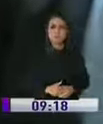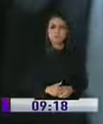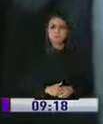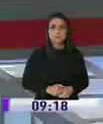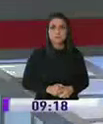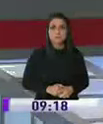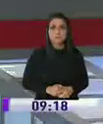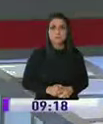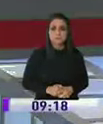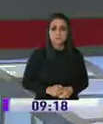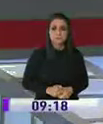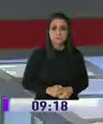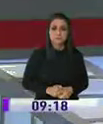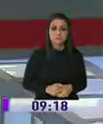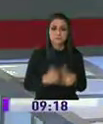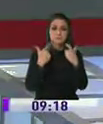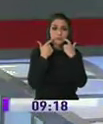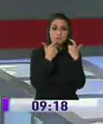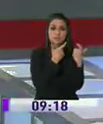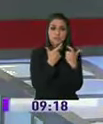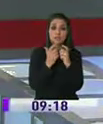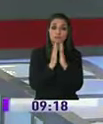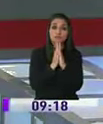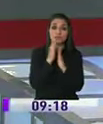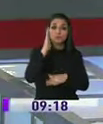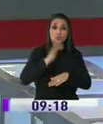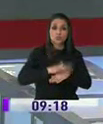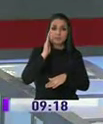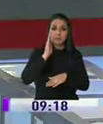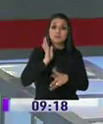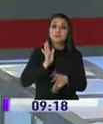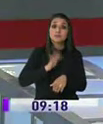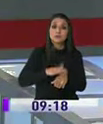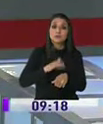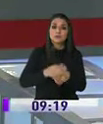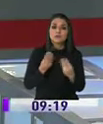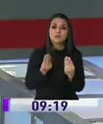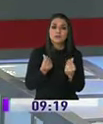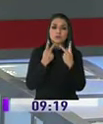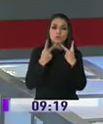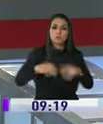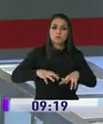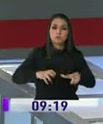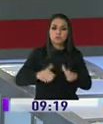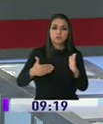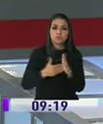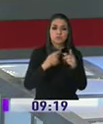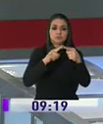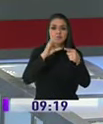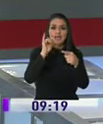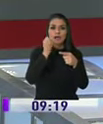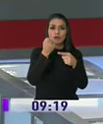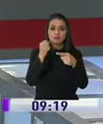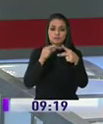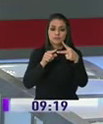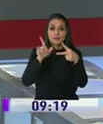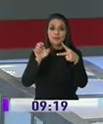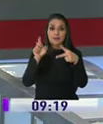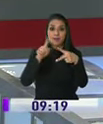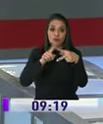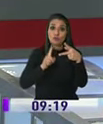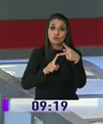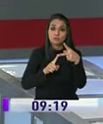Gallo. Y la Fiscalía presentó una acusación por presunto peculado en contra de Carlos Pareja Iannuzelli y Diego T., que se